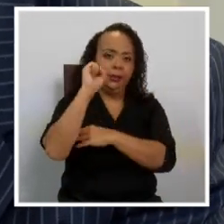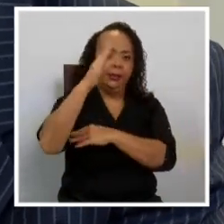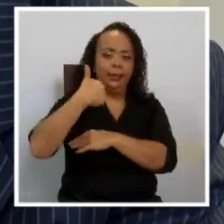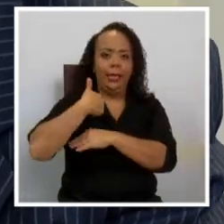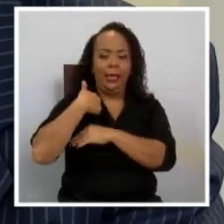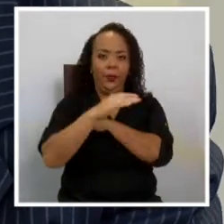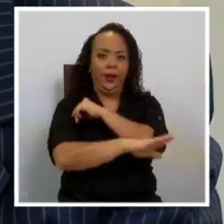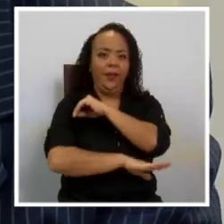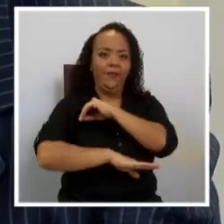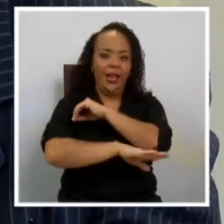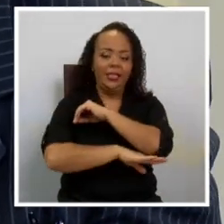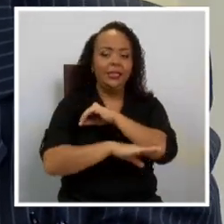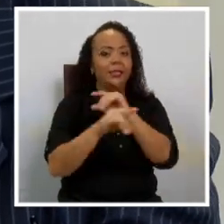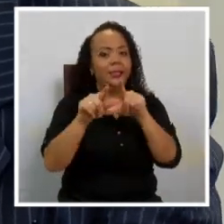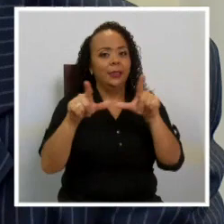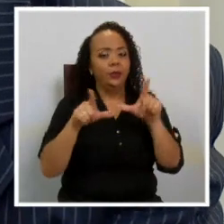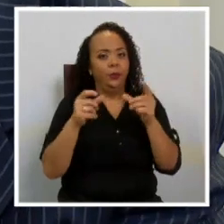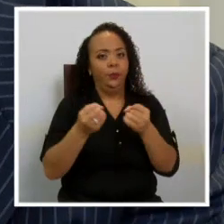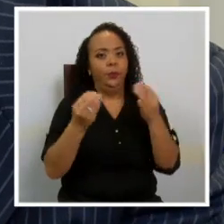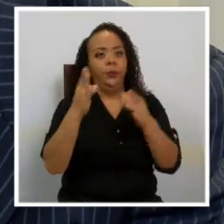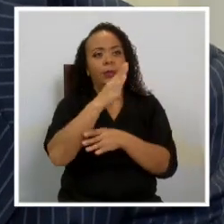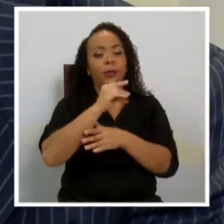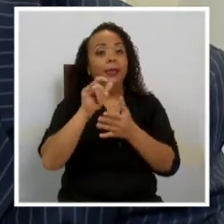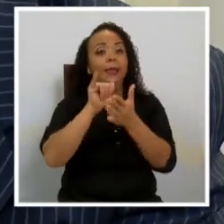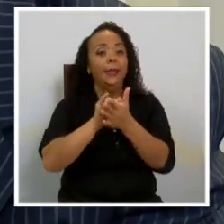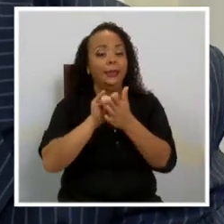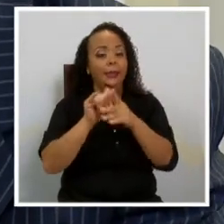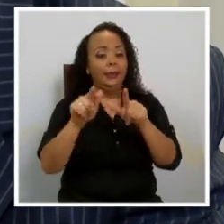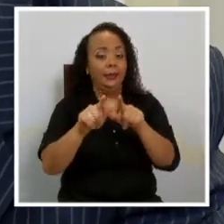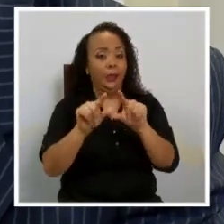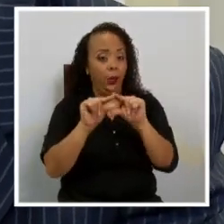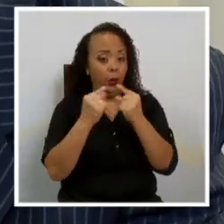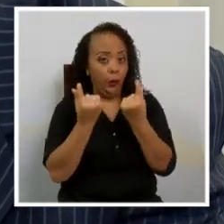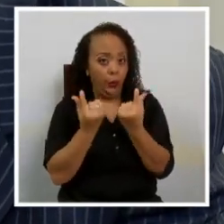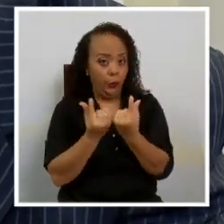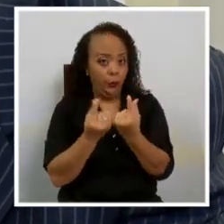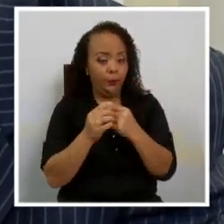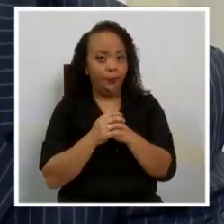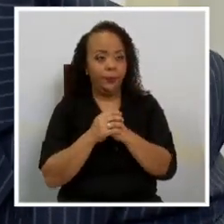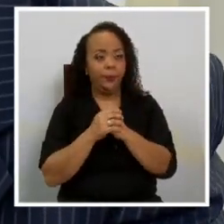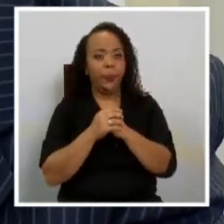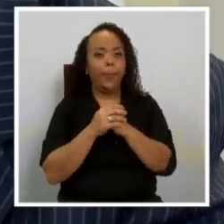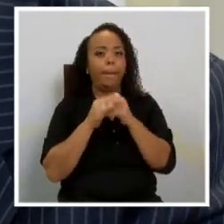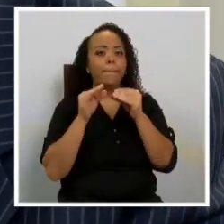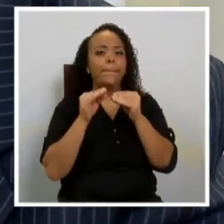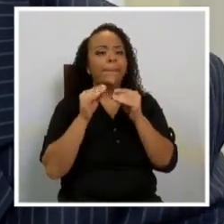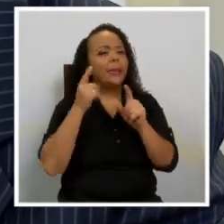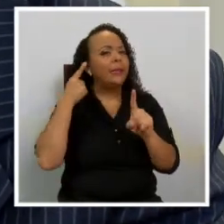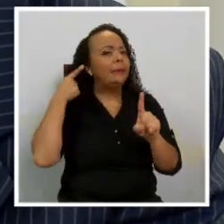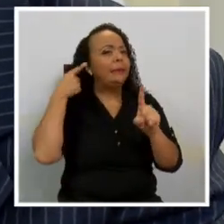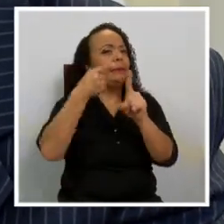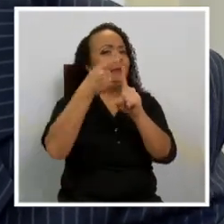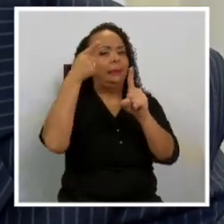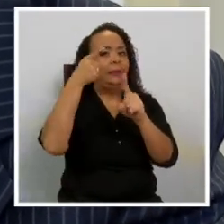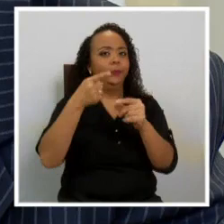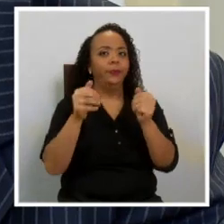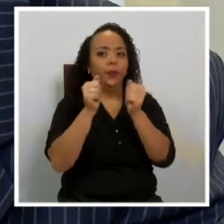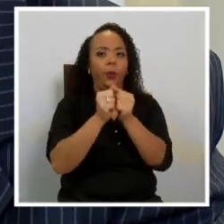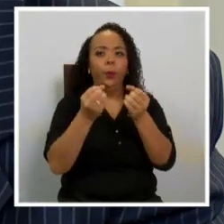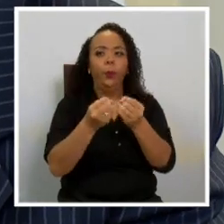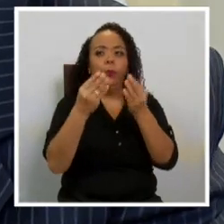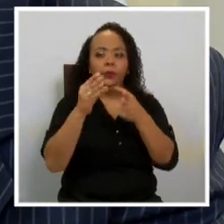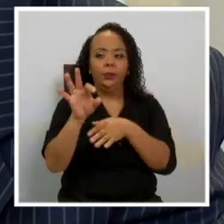base en el sector público, y ese sector es precisamente el más directamente afectado con muchas